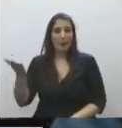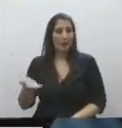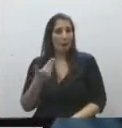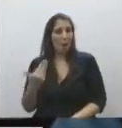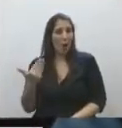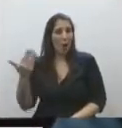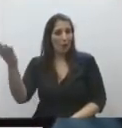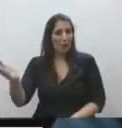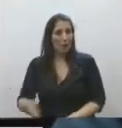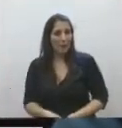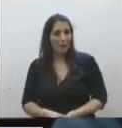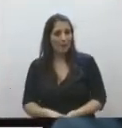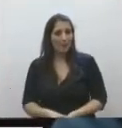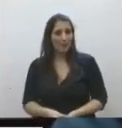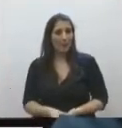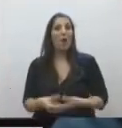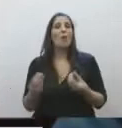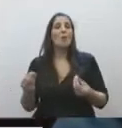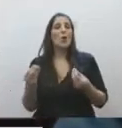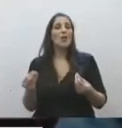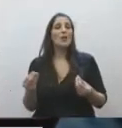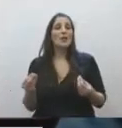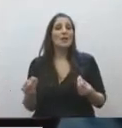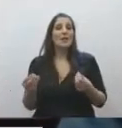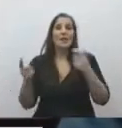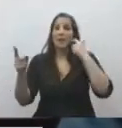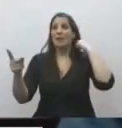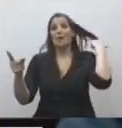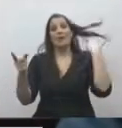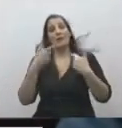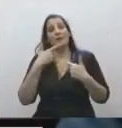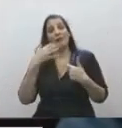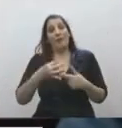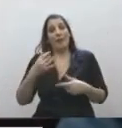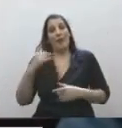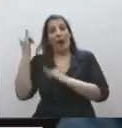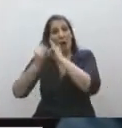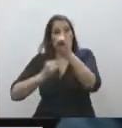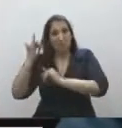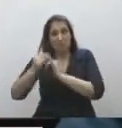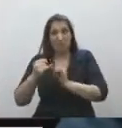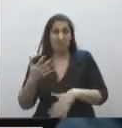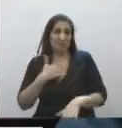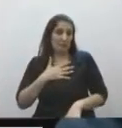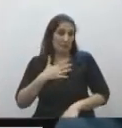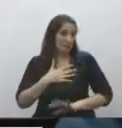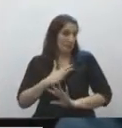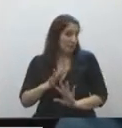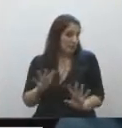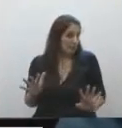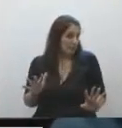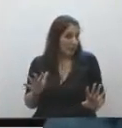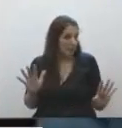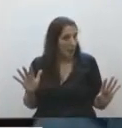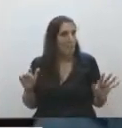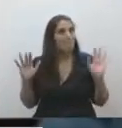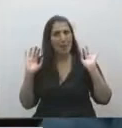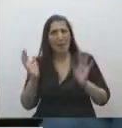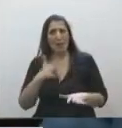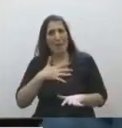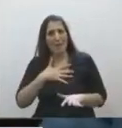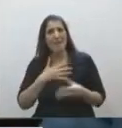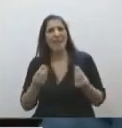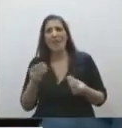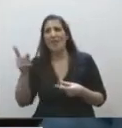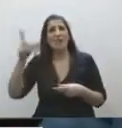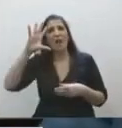presidente diga que hay que ratificarlo, el resto de los argentinos vemos que está equivocado, o sea, la pobreza ha crecido muchísimo.